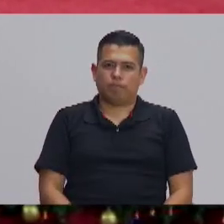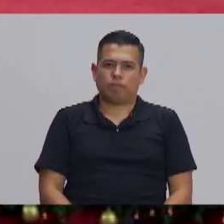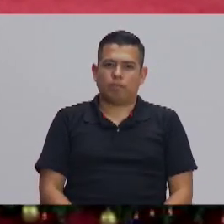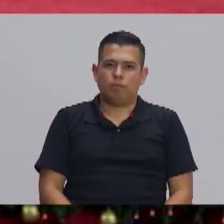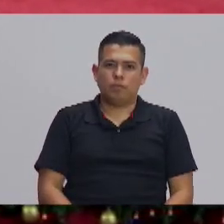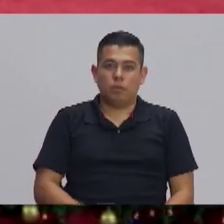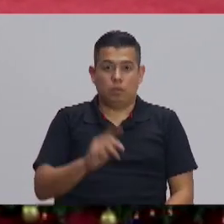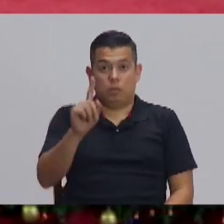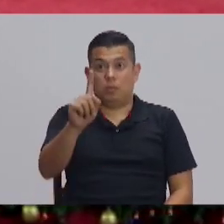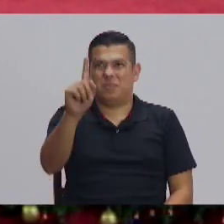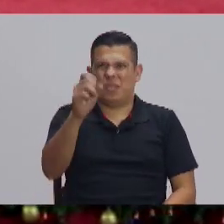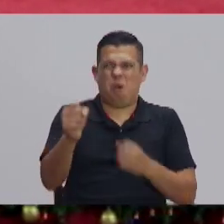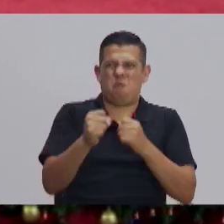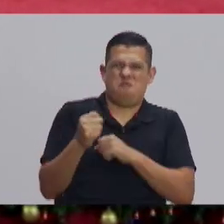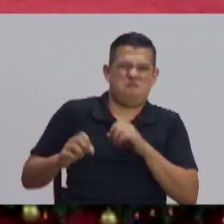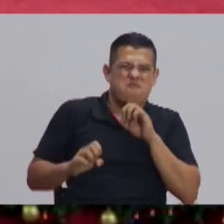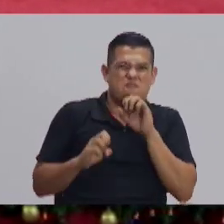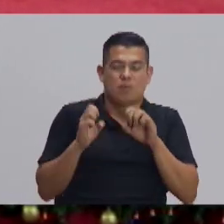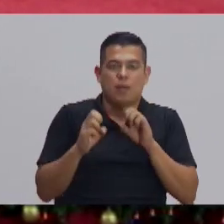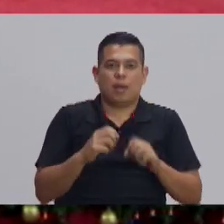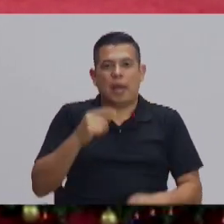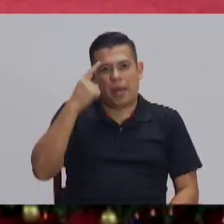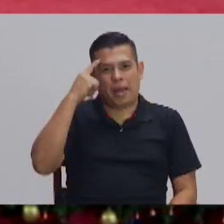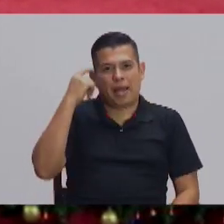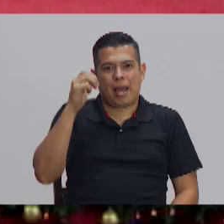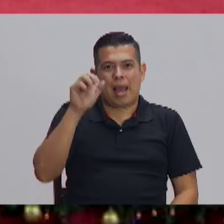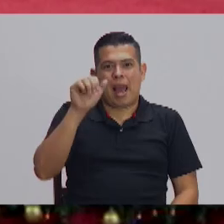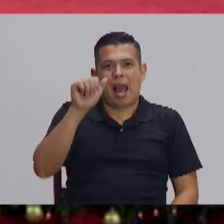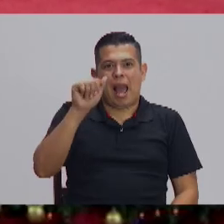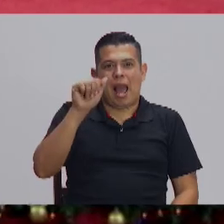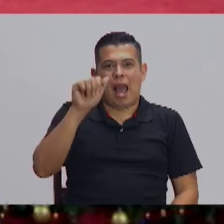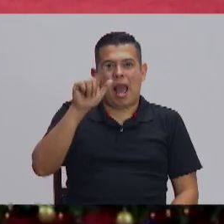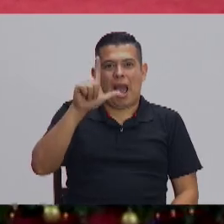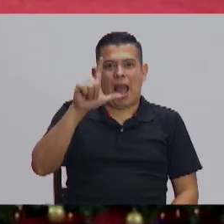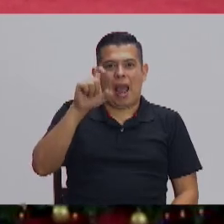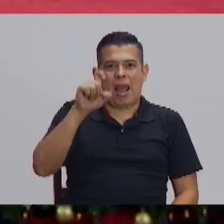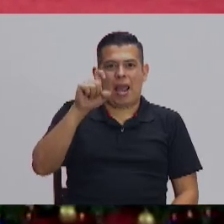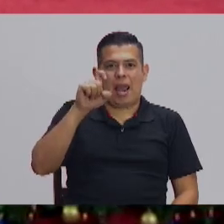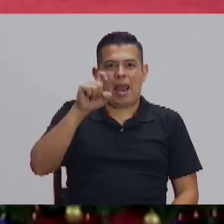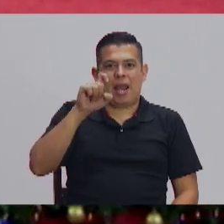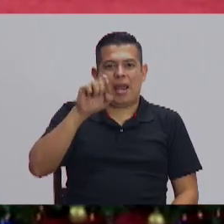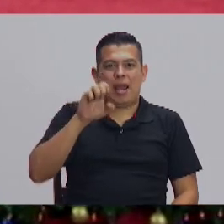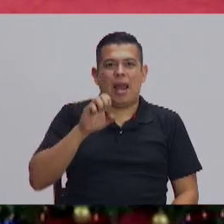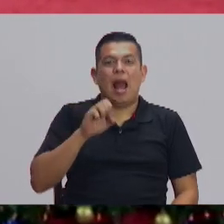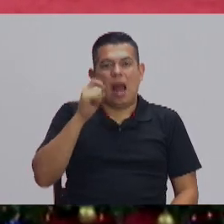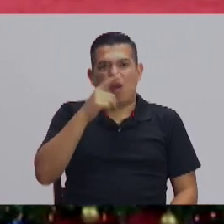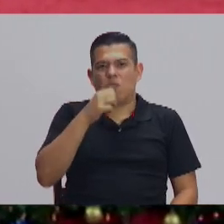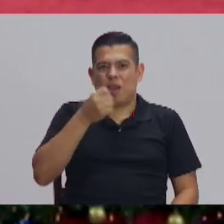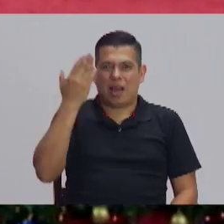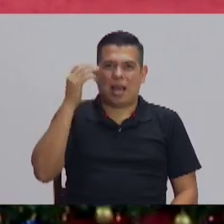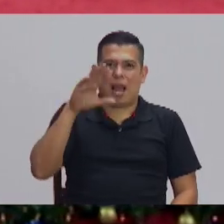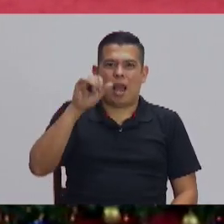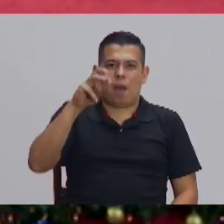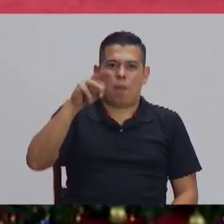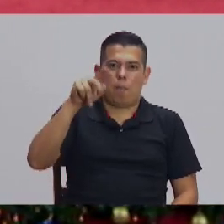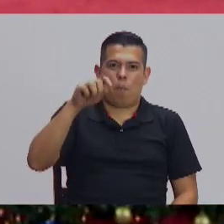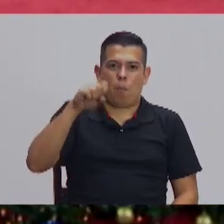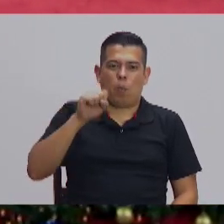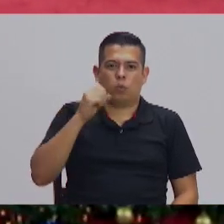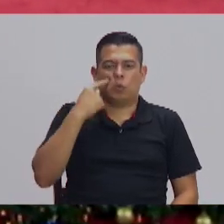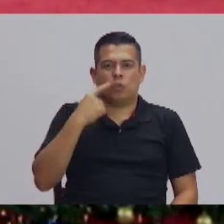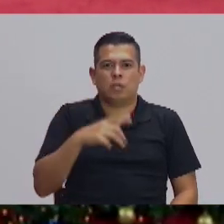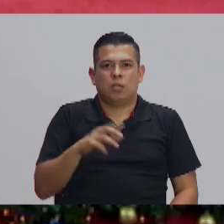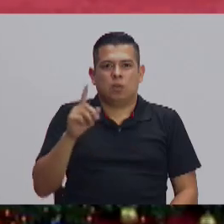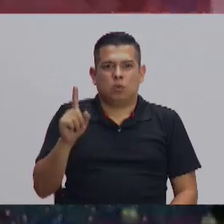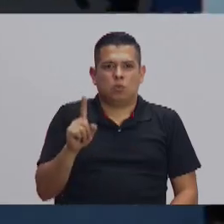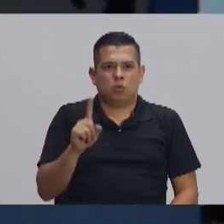y de repente el músico yo me acuerdo cuando vino alex campos me acuerdo a mí me encanta ese este este cantante y de repente